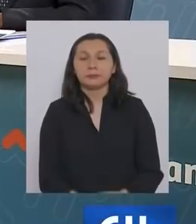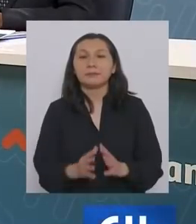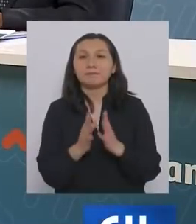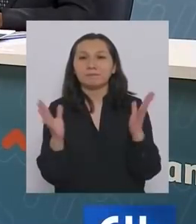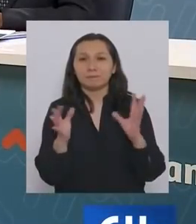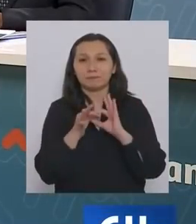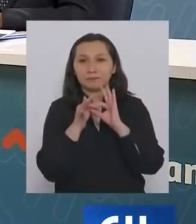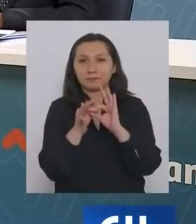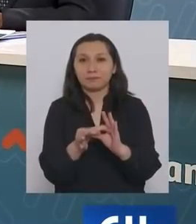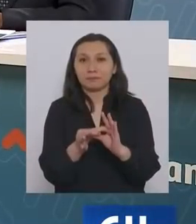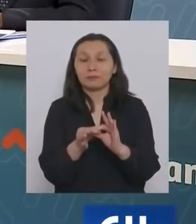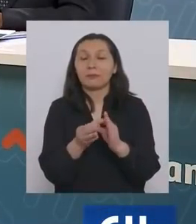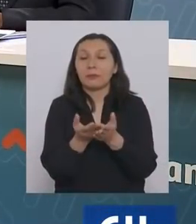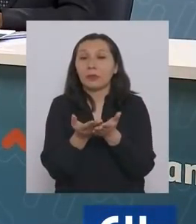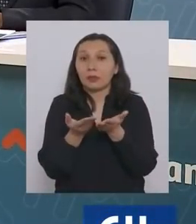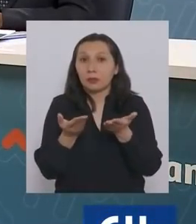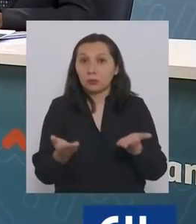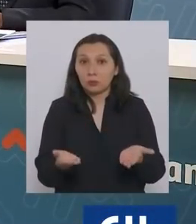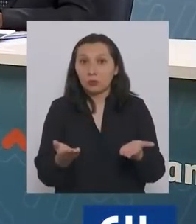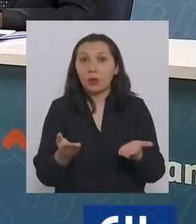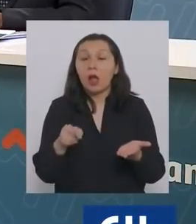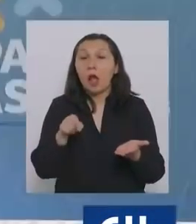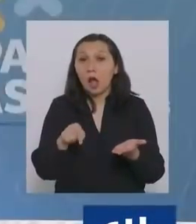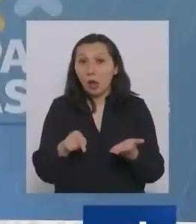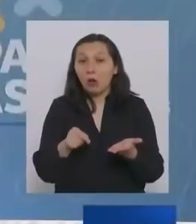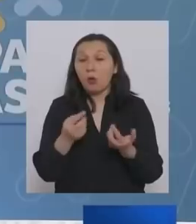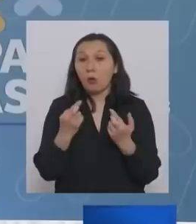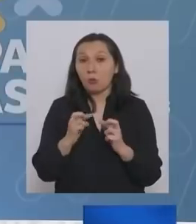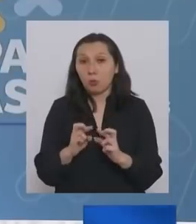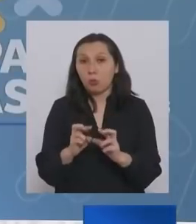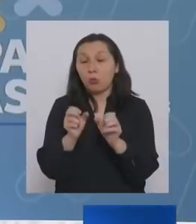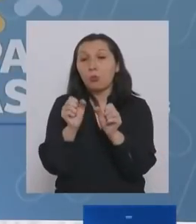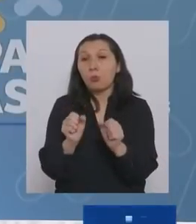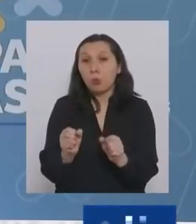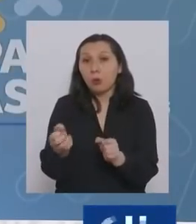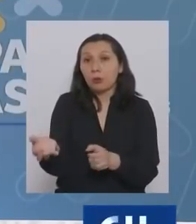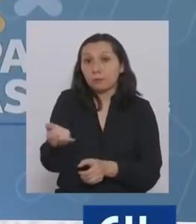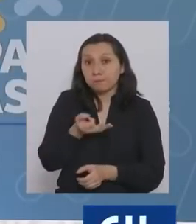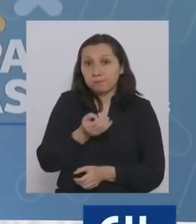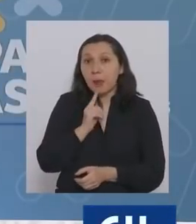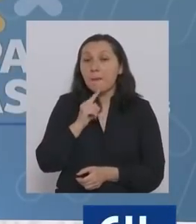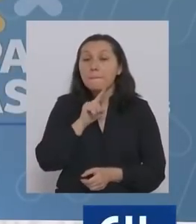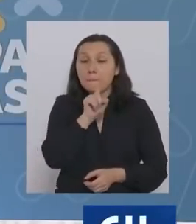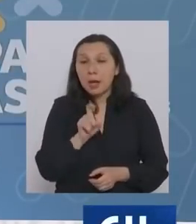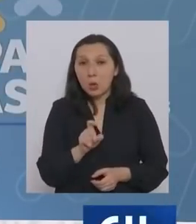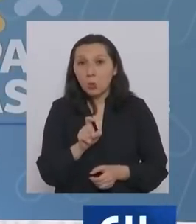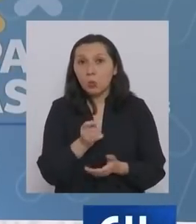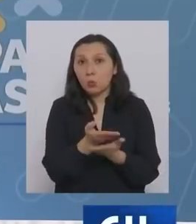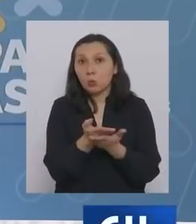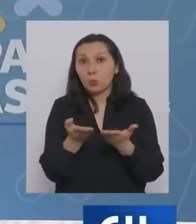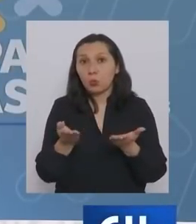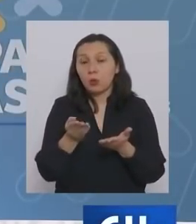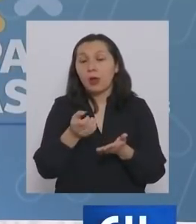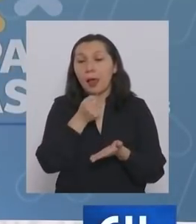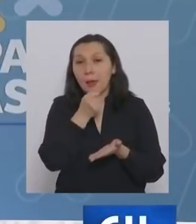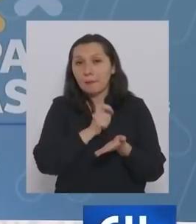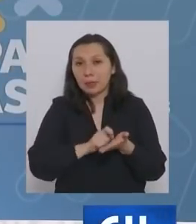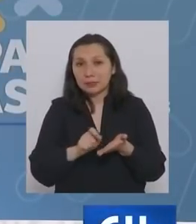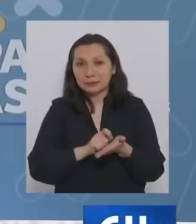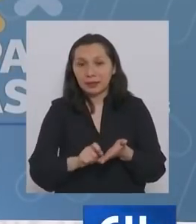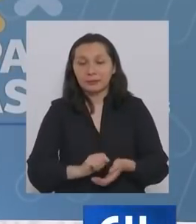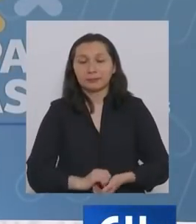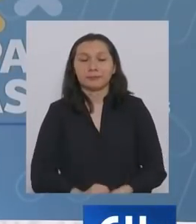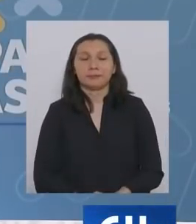Muchas gracias. Entonces, por lo tanto, daríamos oportunidad a las preguntas que nos hará la